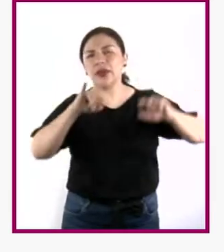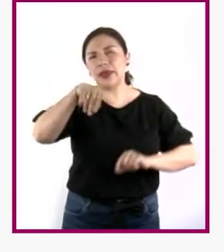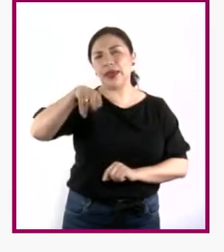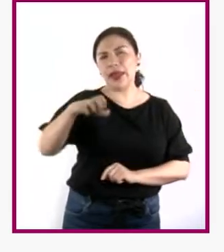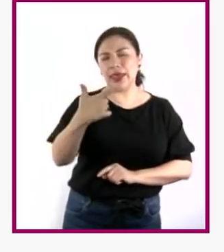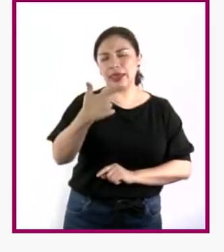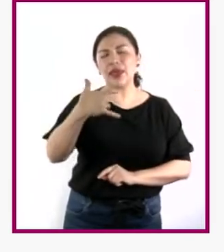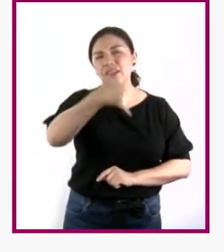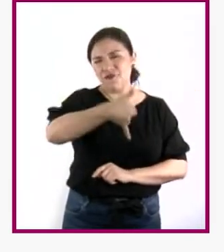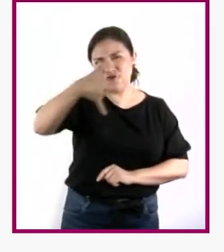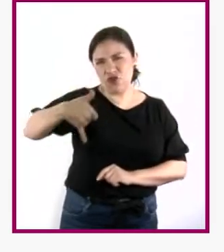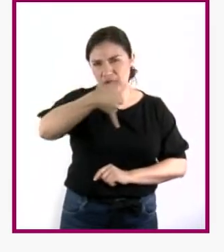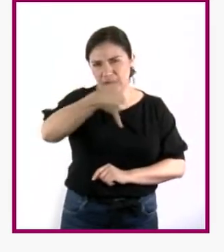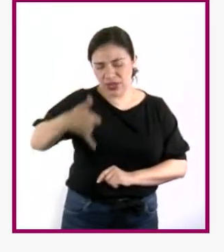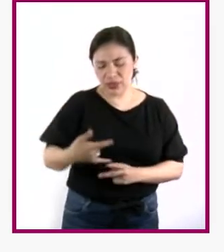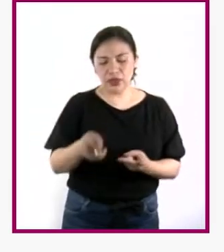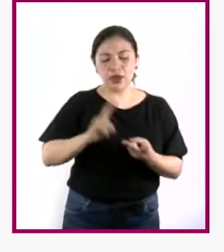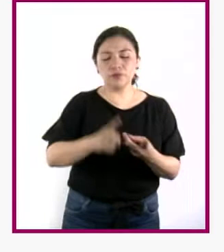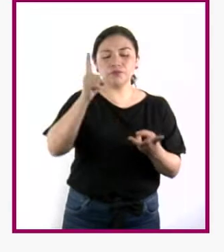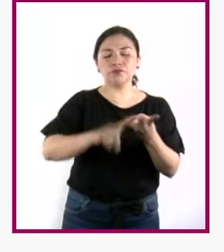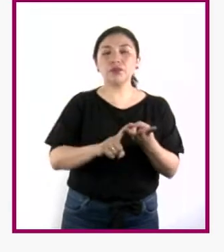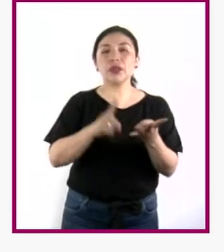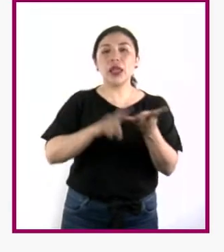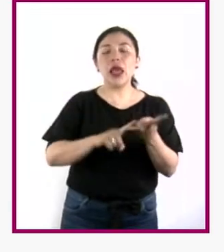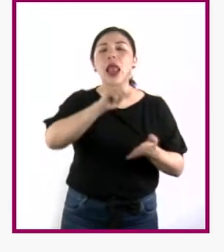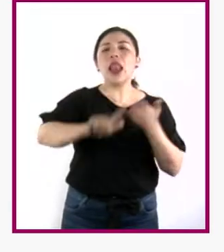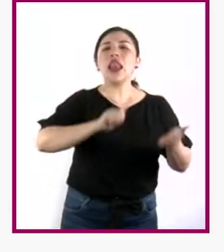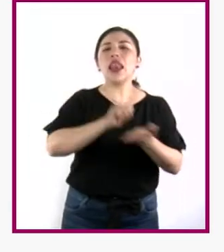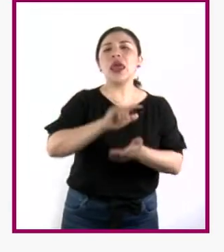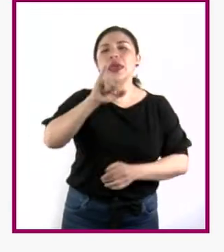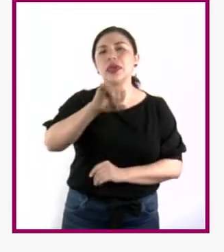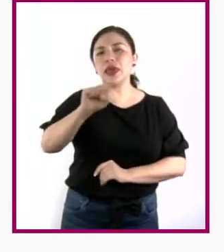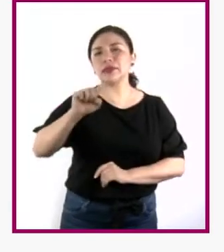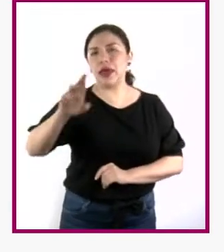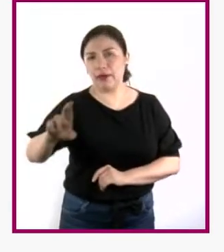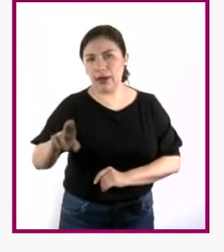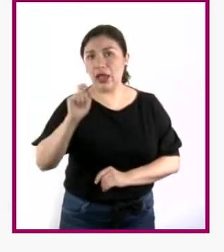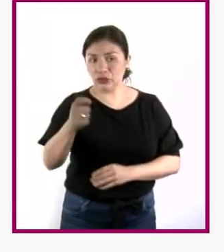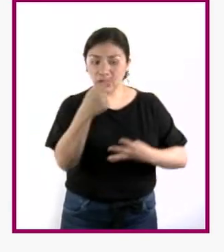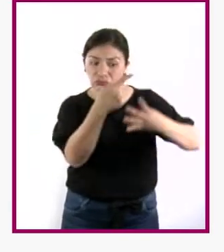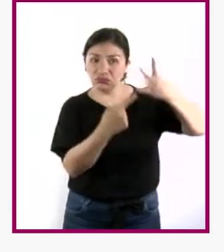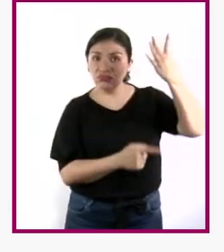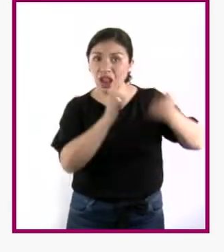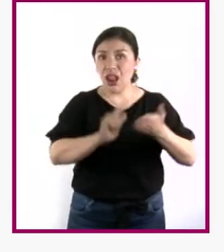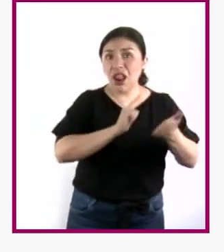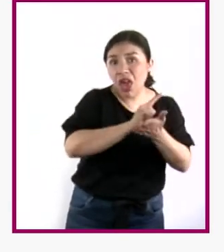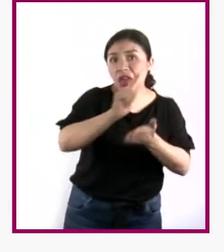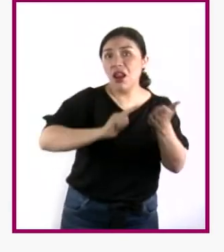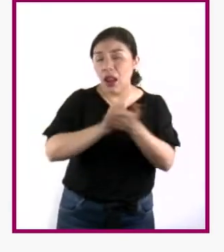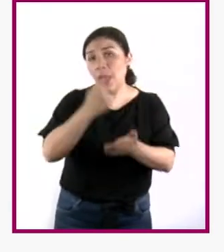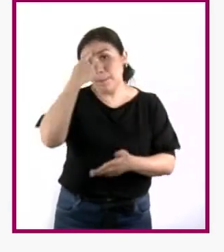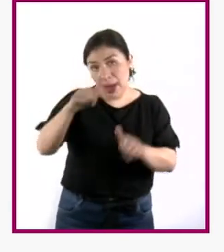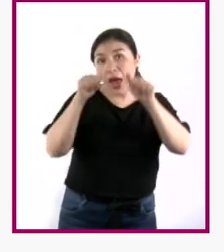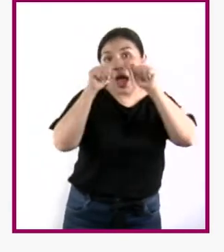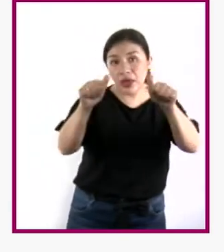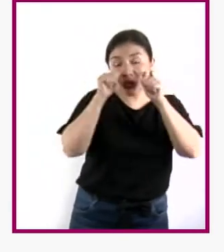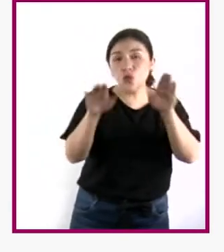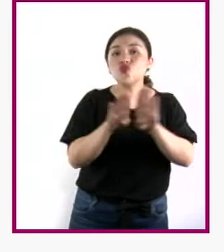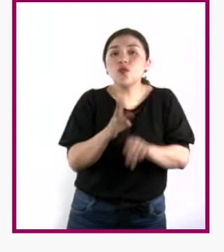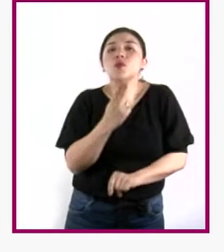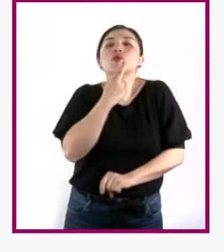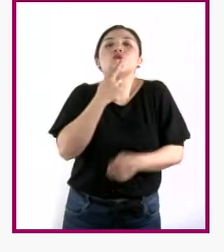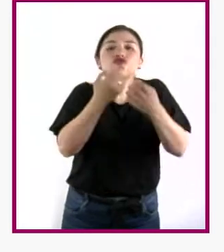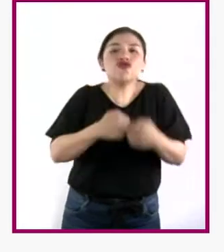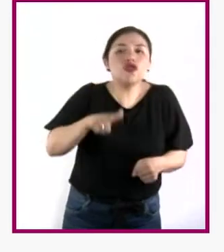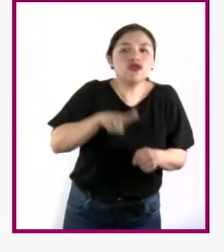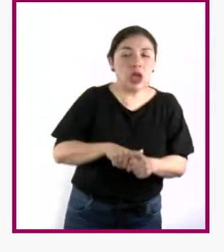sea, el Infonavit, y la Ley del Impuesto sobre la Renta. O sea, en todas estas leyes se enfoca la previsión social.